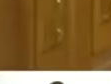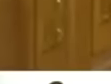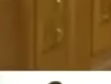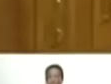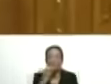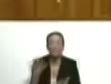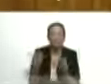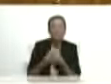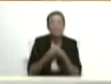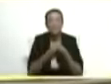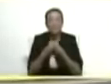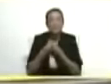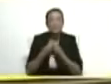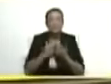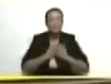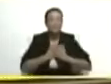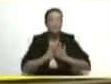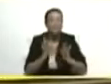Reírnos.